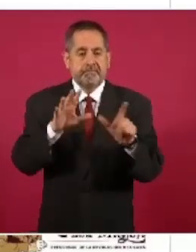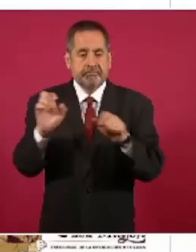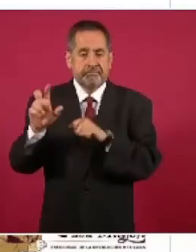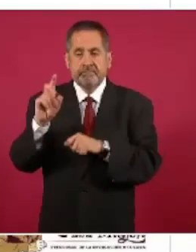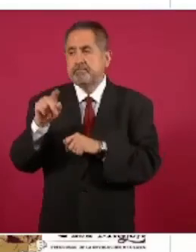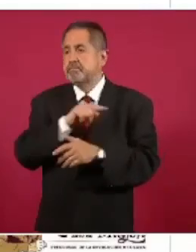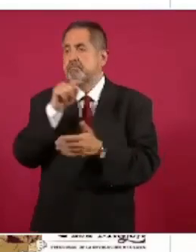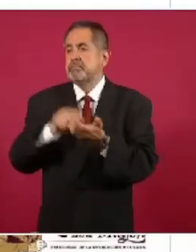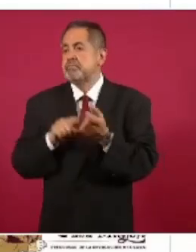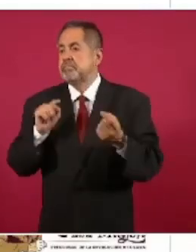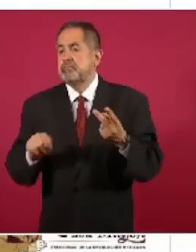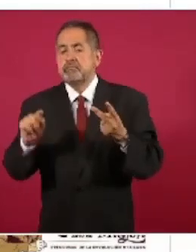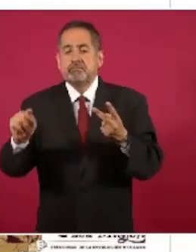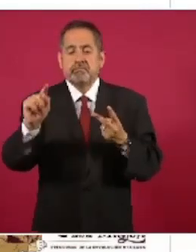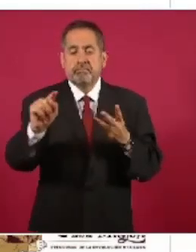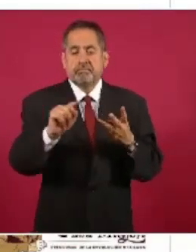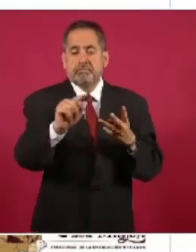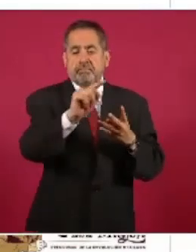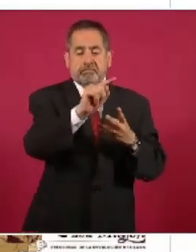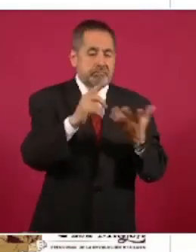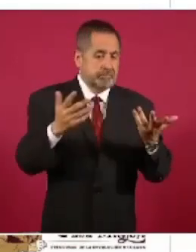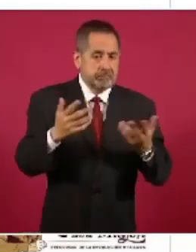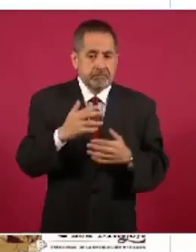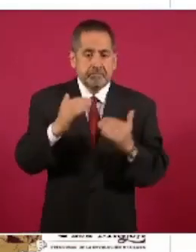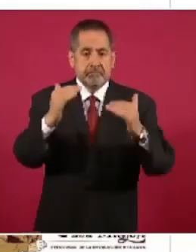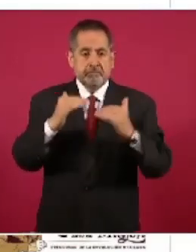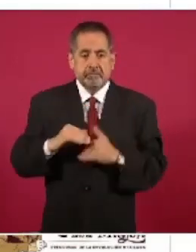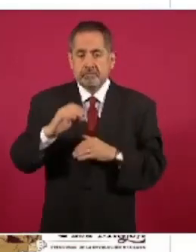1.730 ubicaciones, mientras que Oxxo con